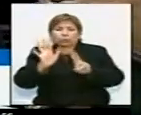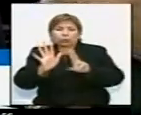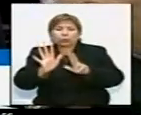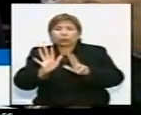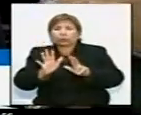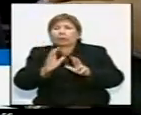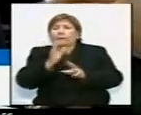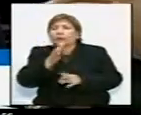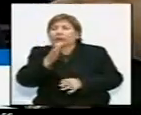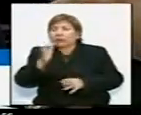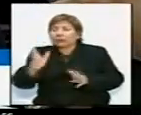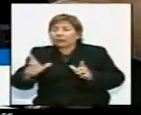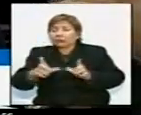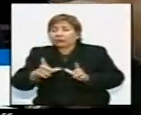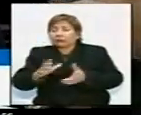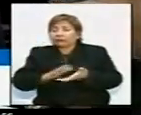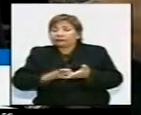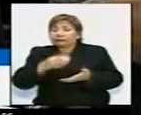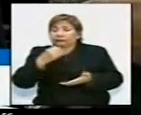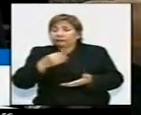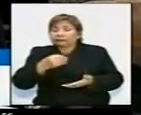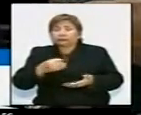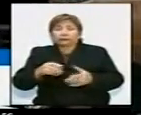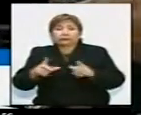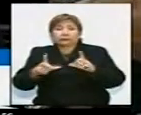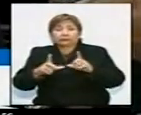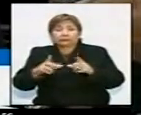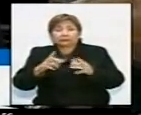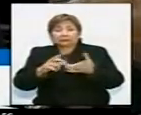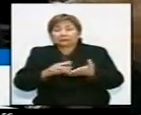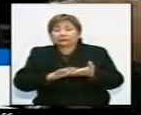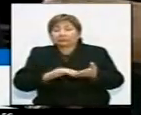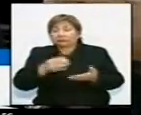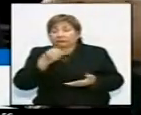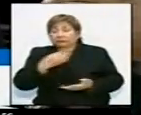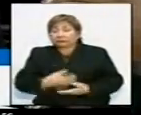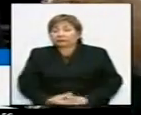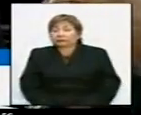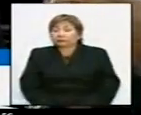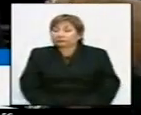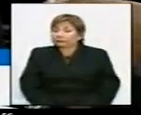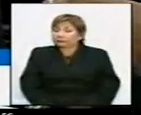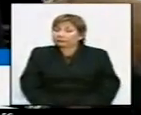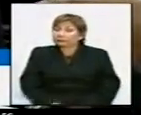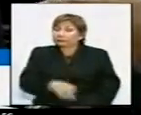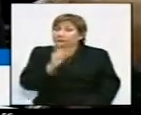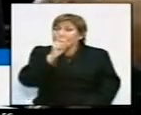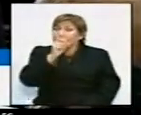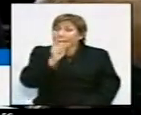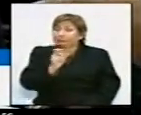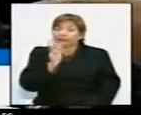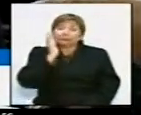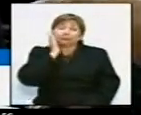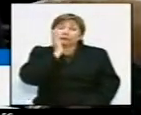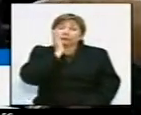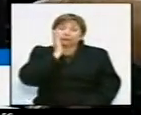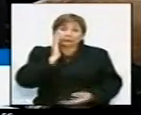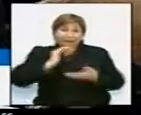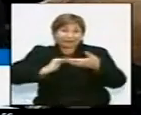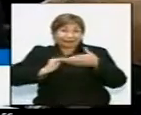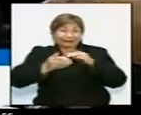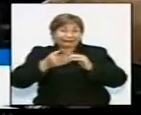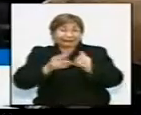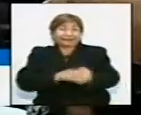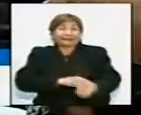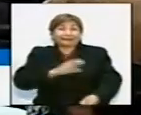telemedicina. Se hace telemedicina. O sea, una persona, una madre indígena que se encuentra